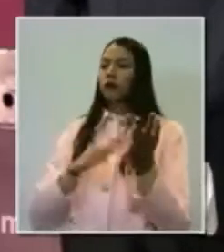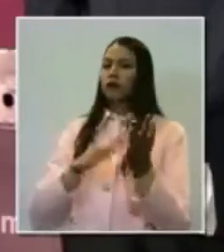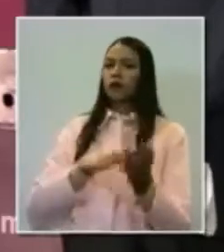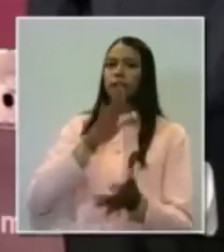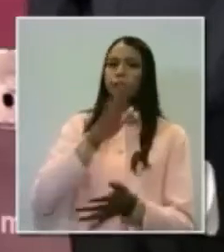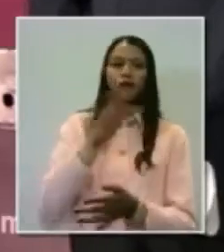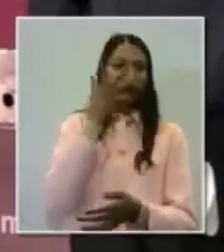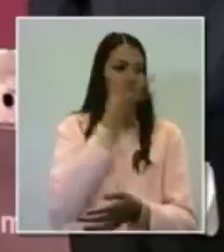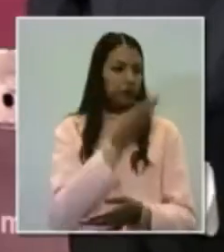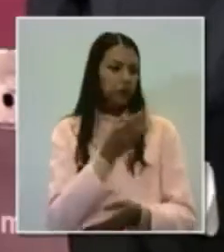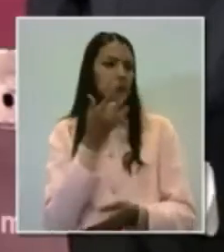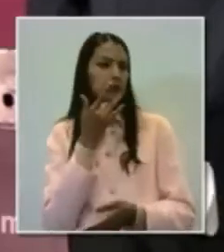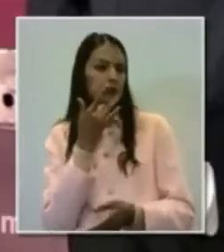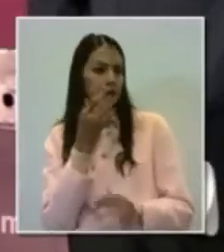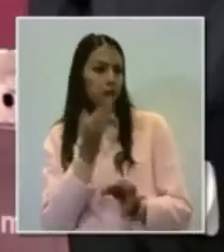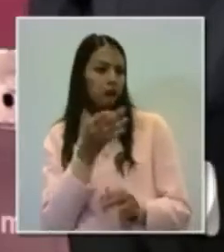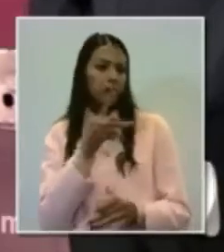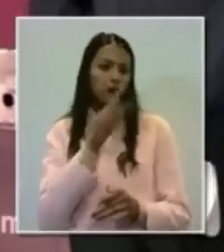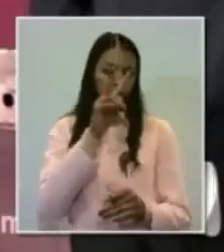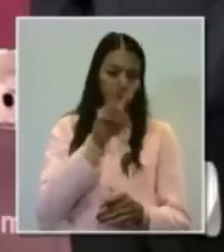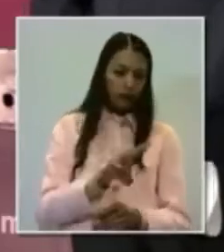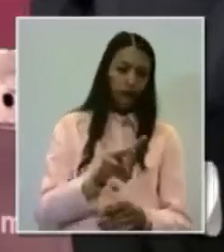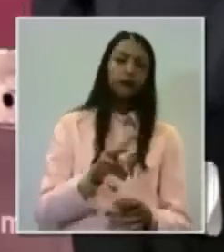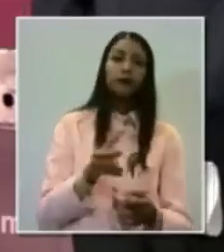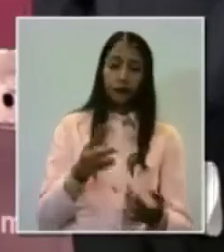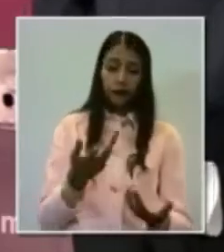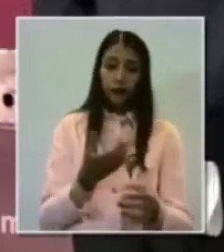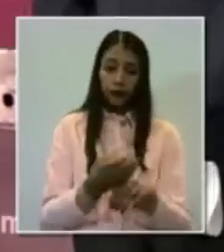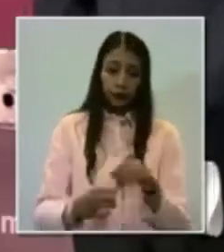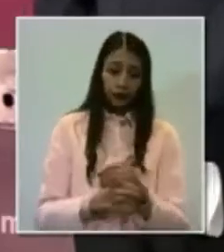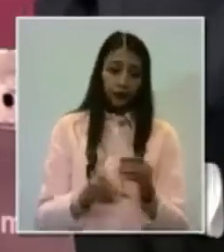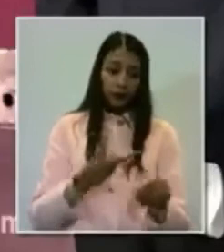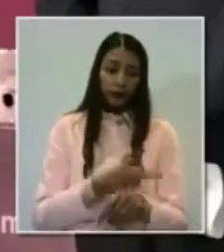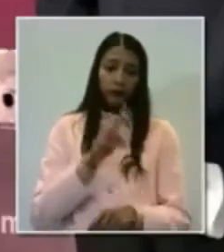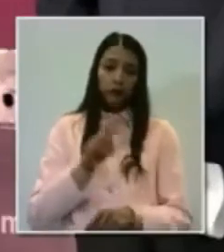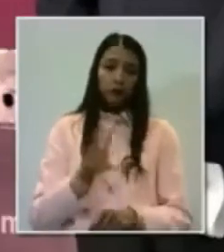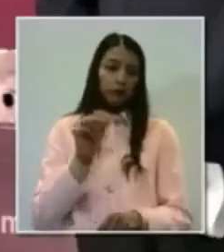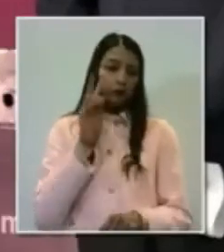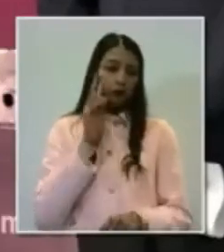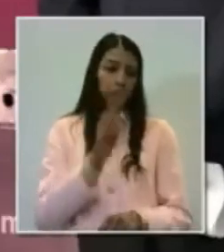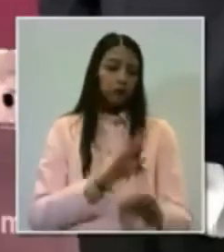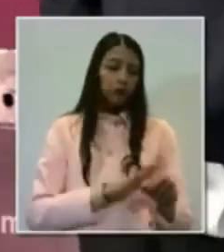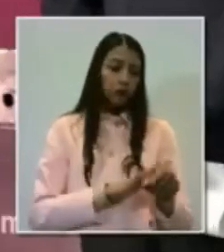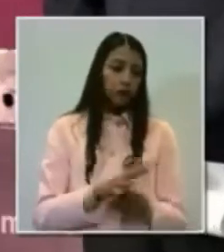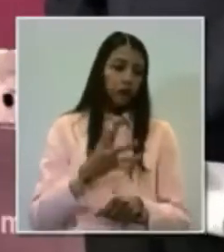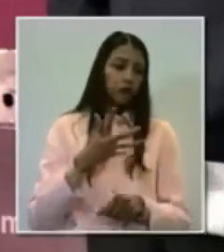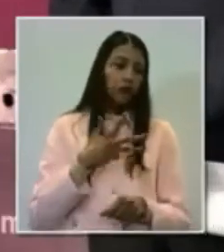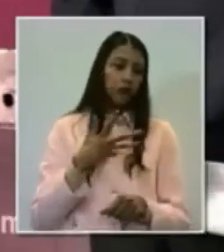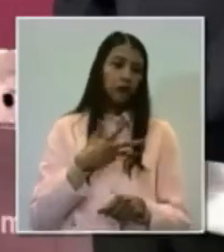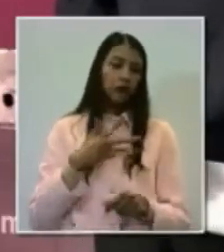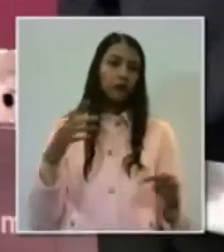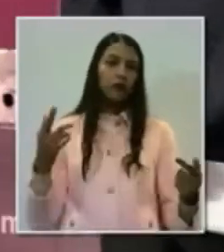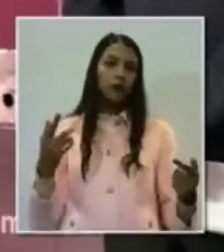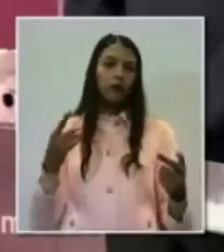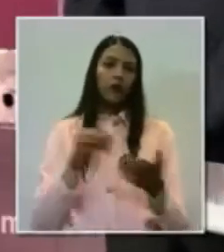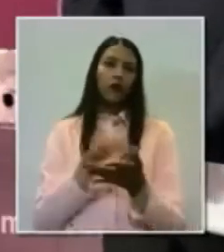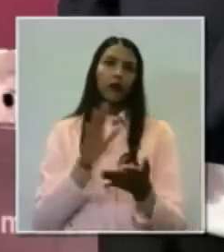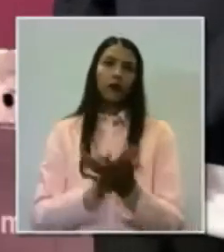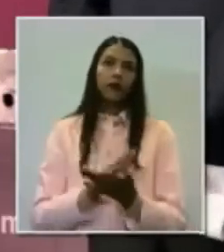parecen muy hermosos, muy bonitos, pero en la realidad o en la práctica no tiene nada que ver con lo que tenemos directamente